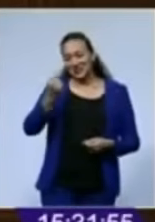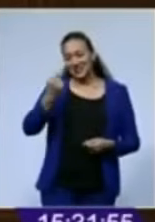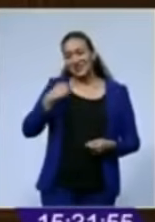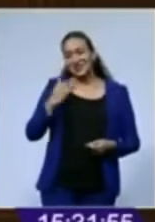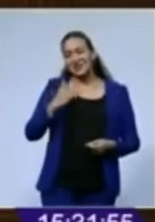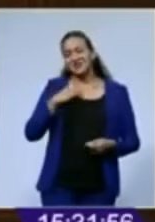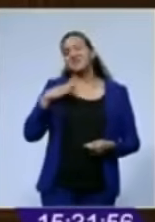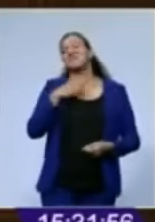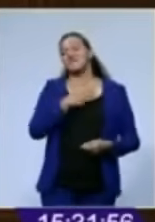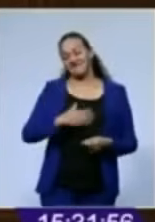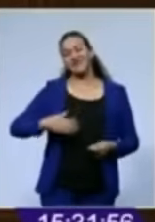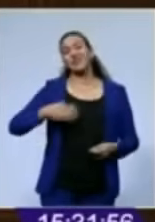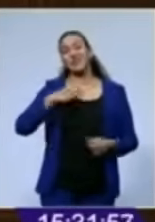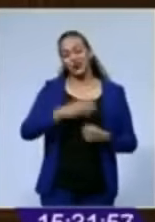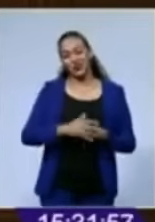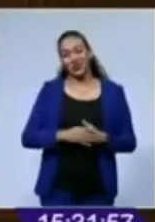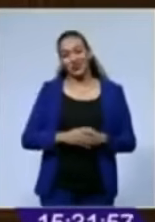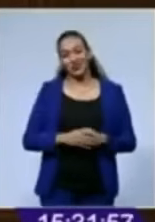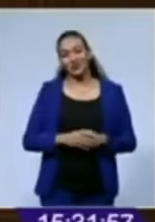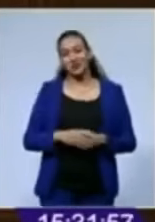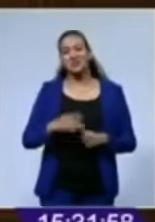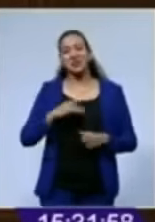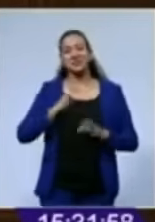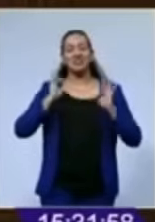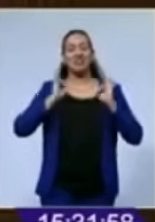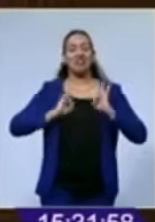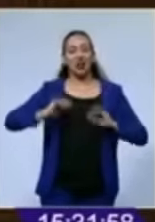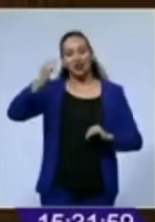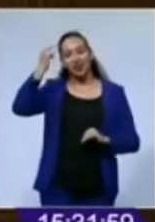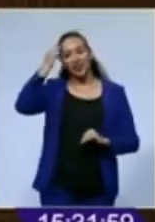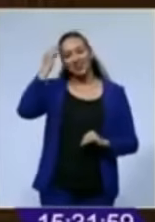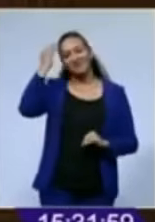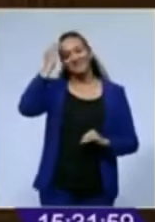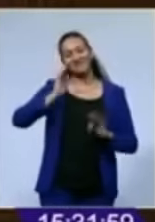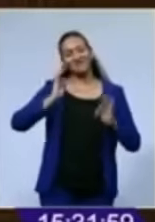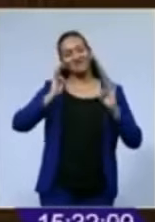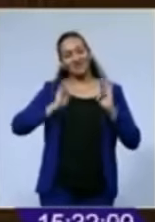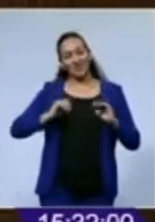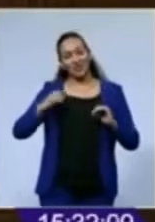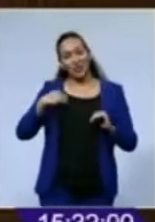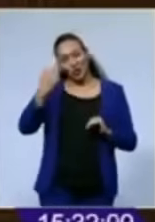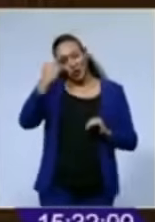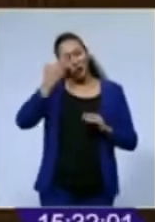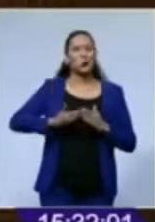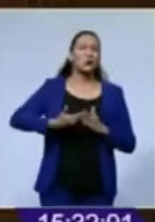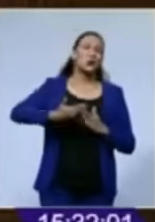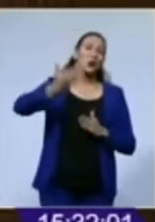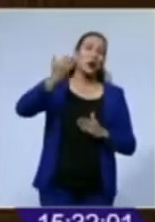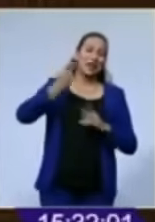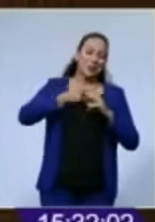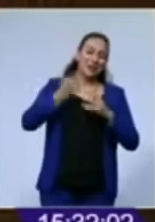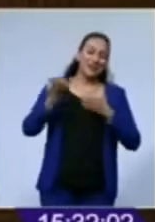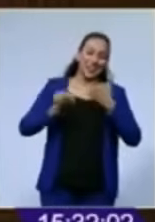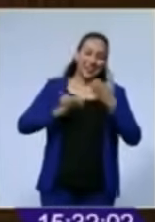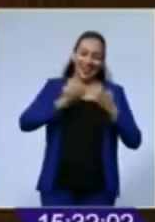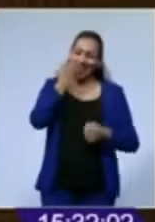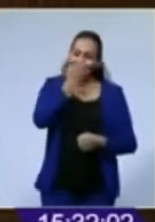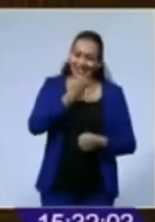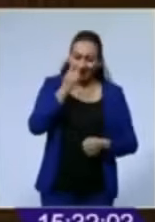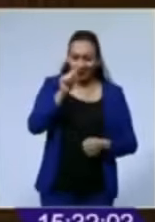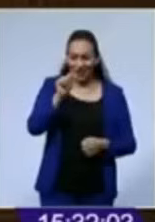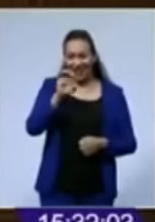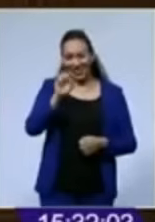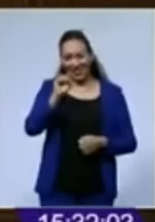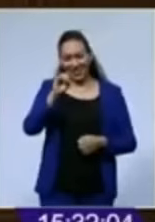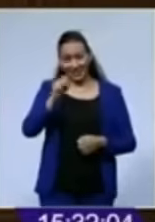Electra empresa de grupo Salinas que fue fiscalizada entre 2010 y 2013 y se encontró que dejó de pagar impuestos por al